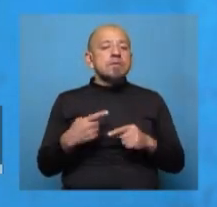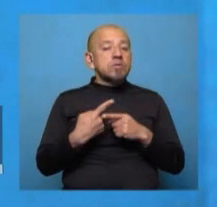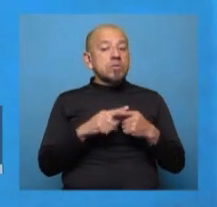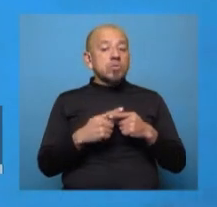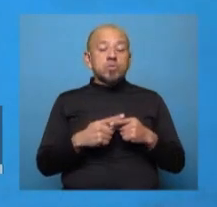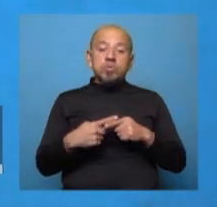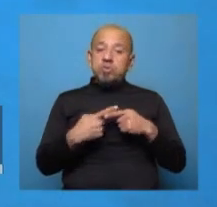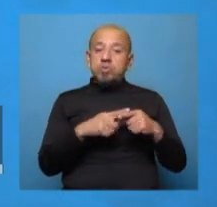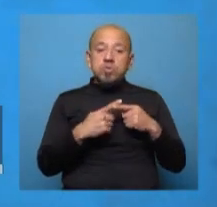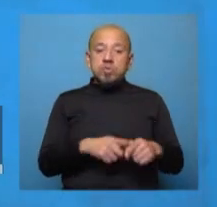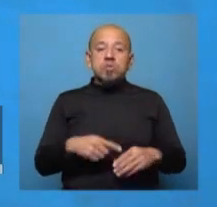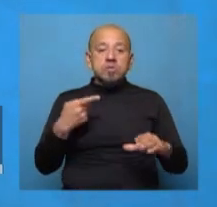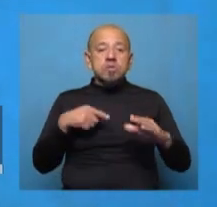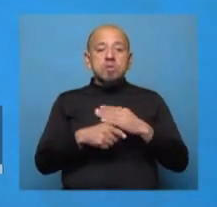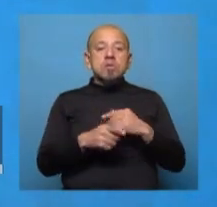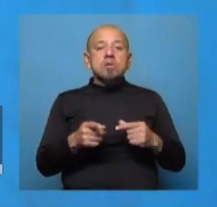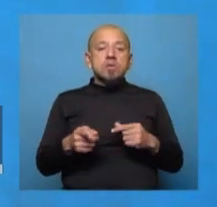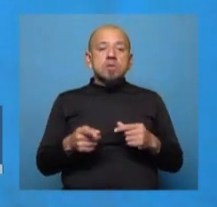discusión profunda